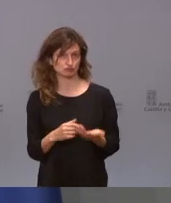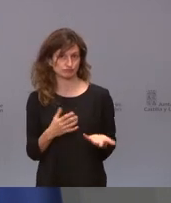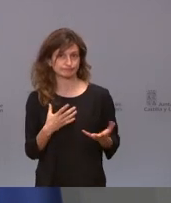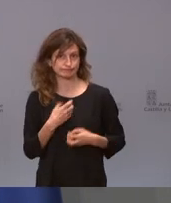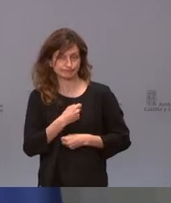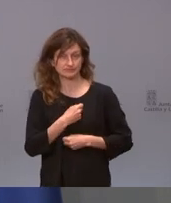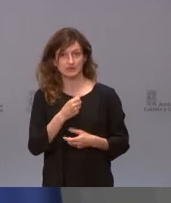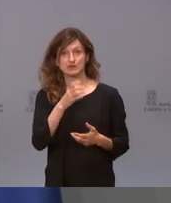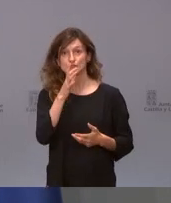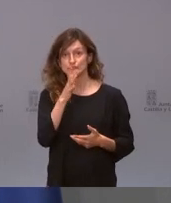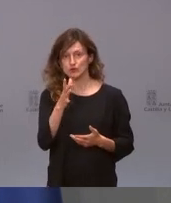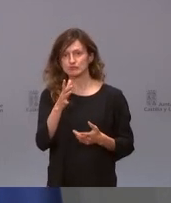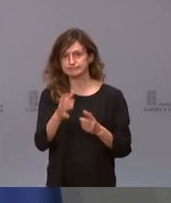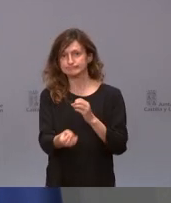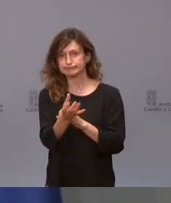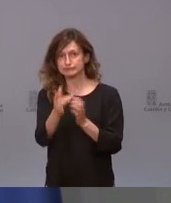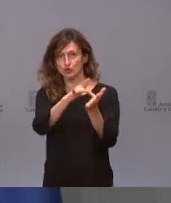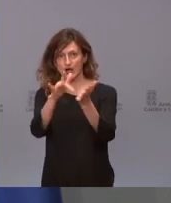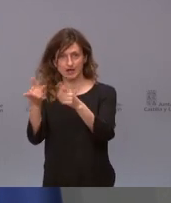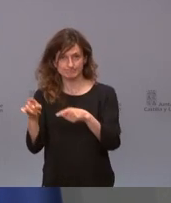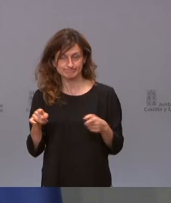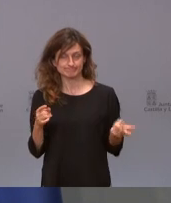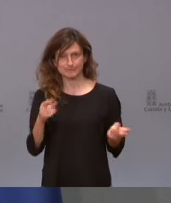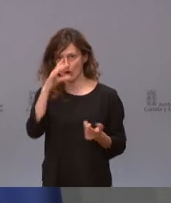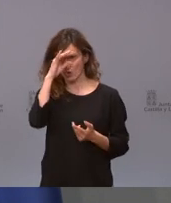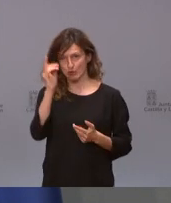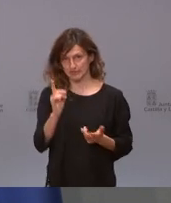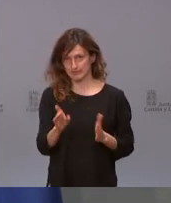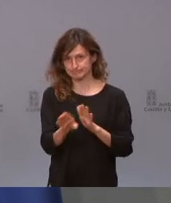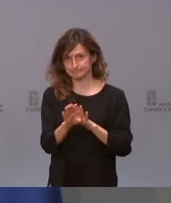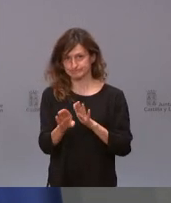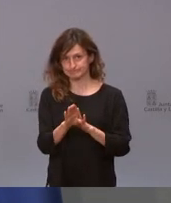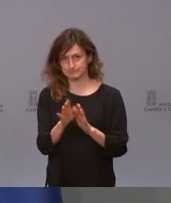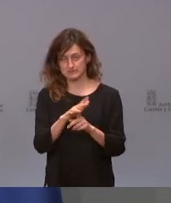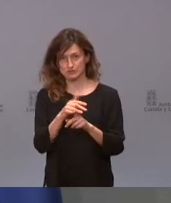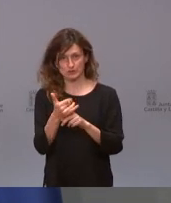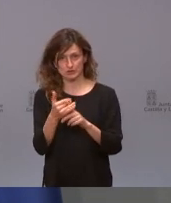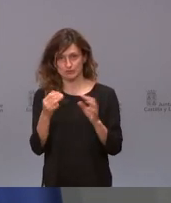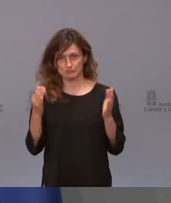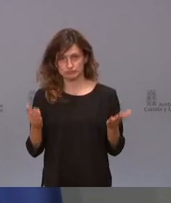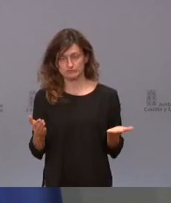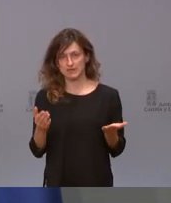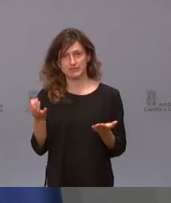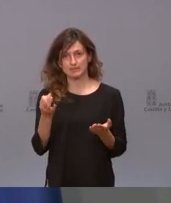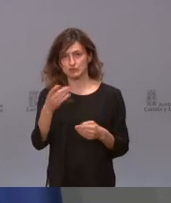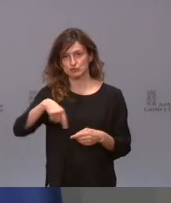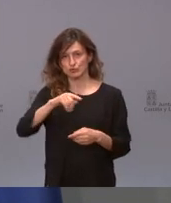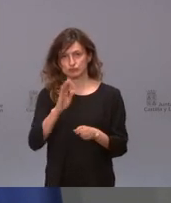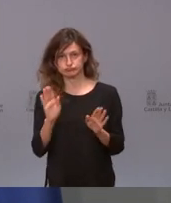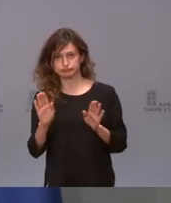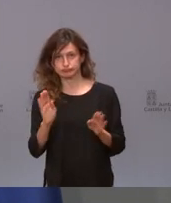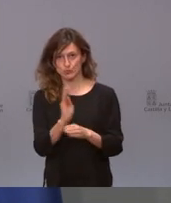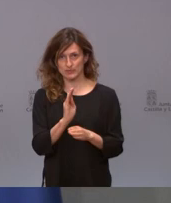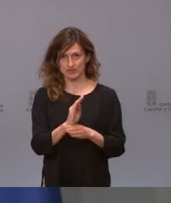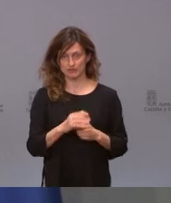que eso sigue sucediendo que no nos olvidemos que sigue estando ahí y que tenemos que ser muy cuidadosos no quiero que